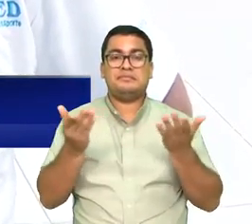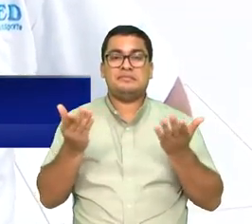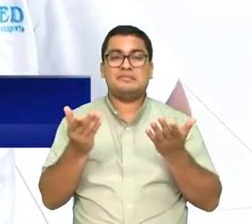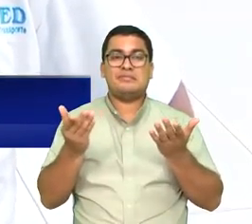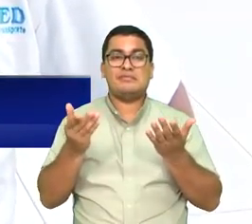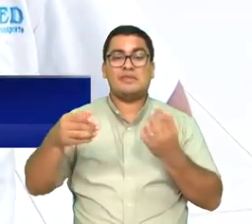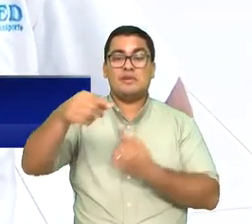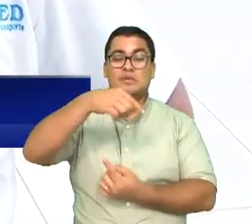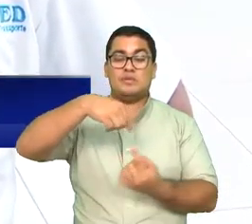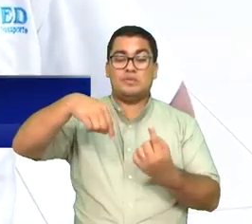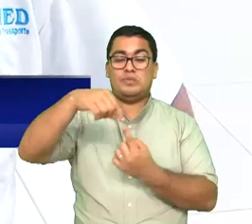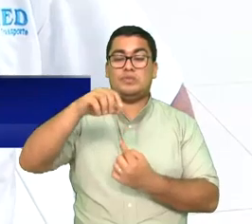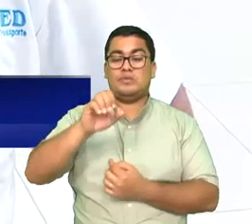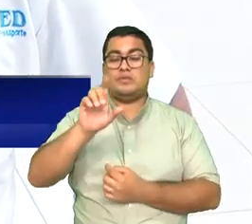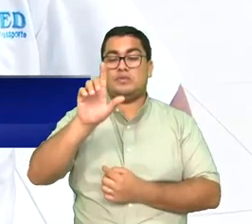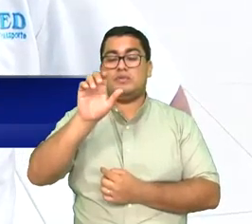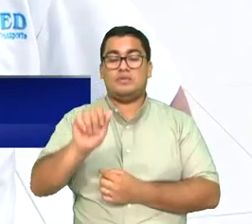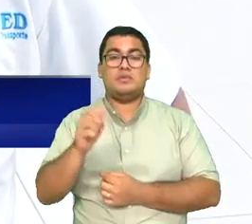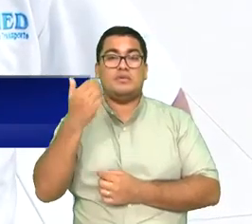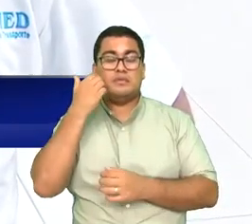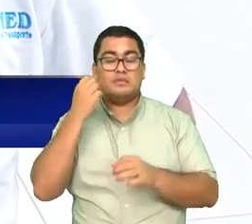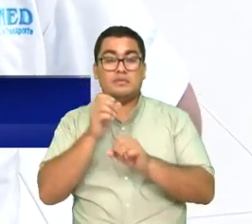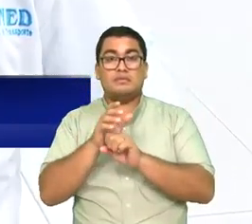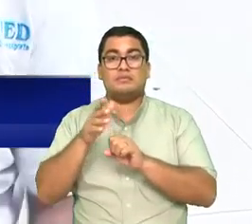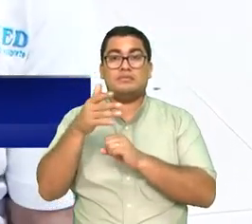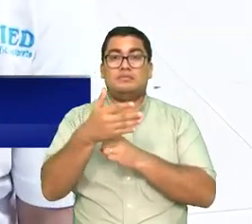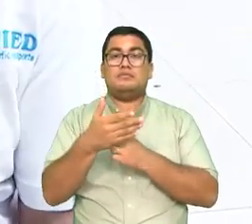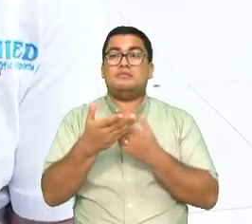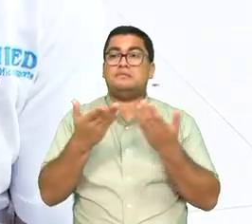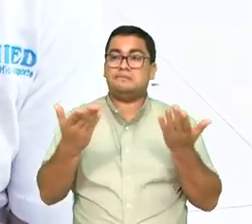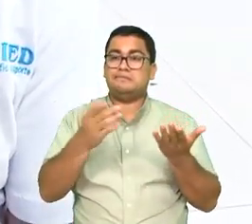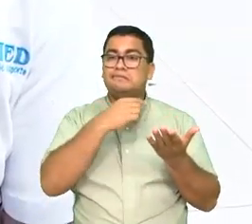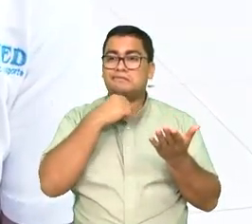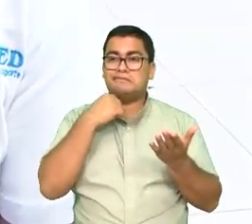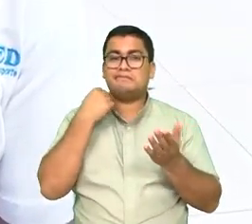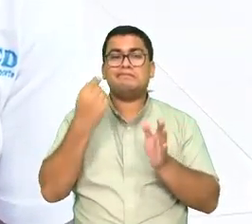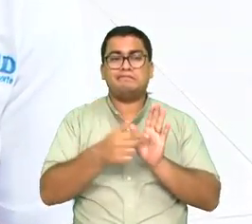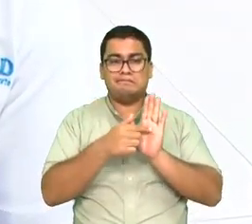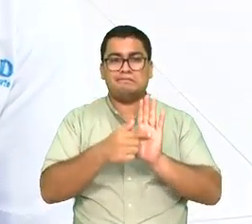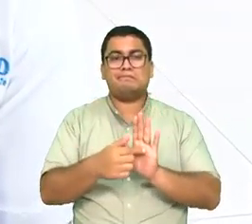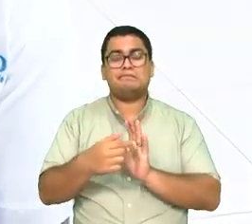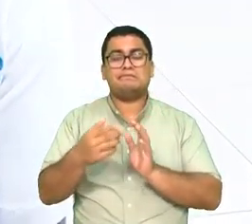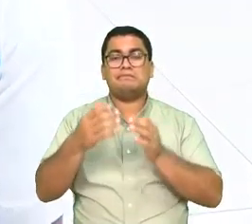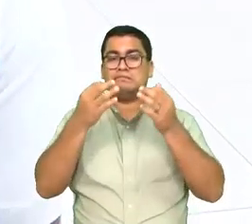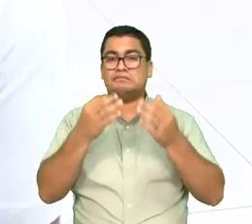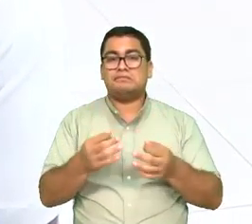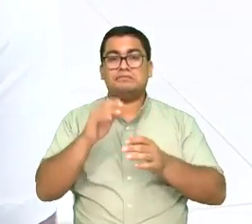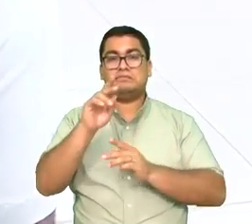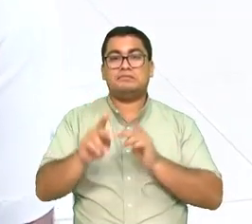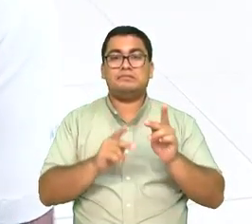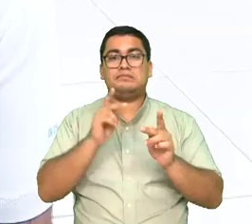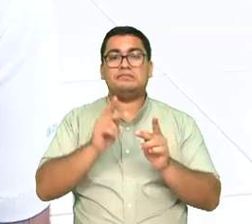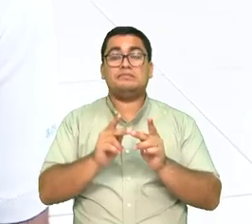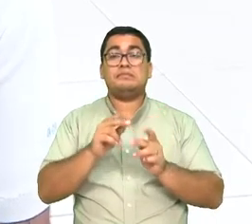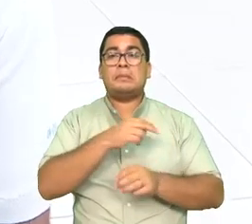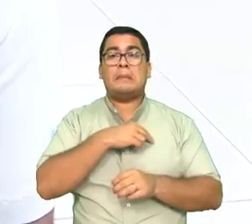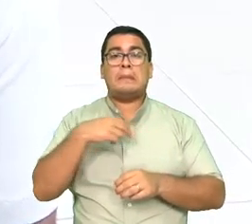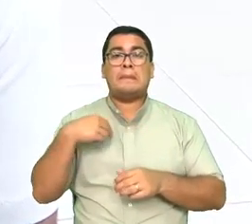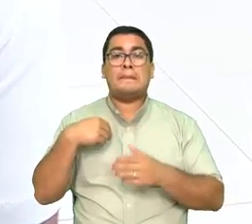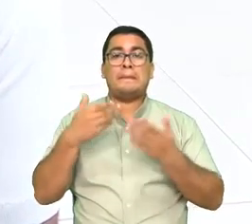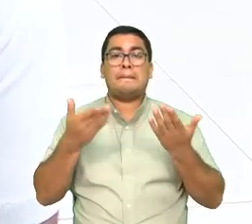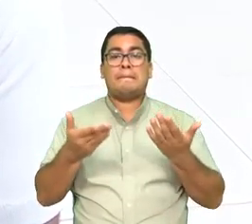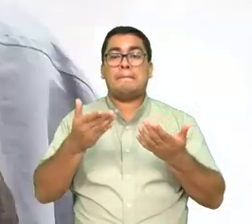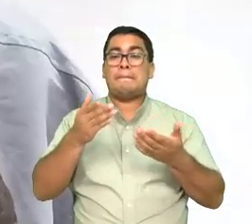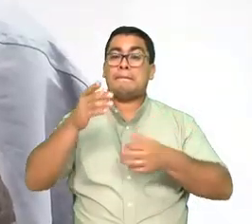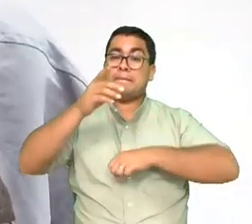del huracán ETA y la pandemia. Y la verdad es que yo lo miro bien, perfecto lo que está haciendo el compañero Daniel y la